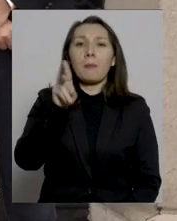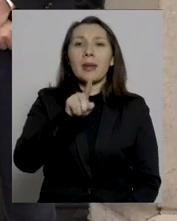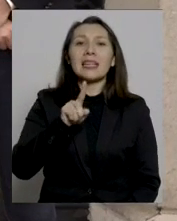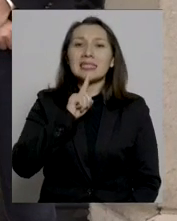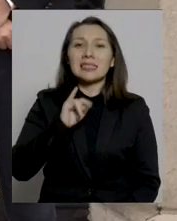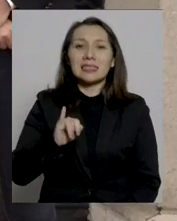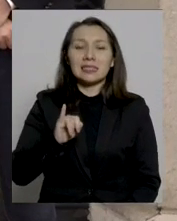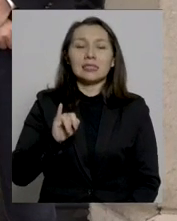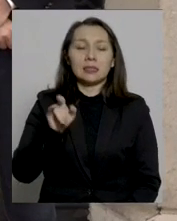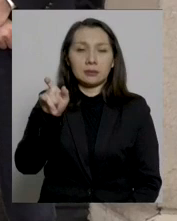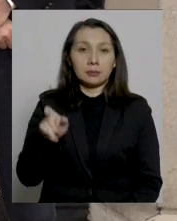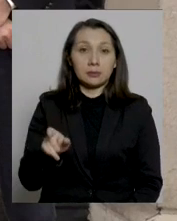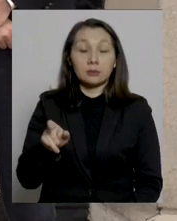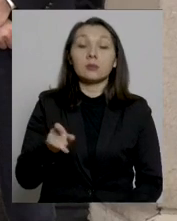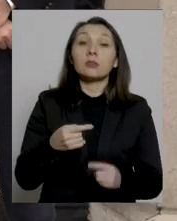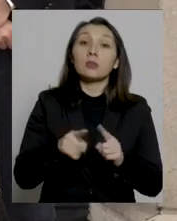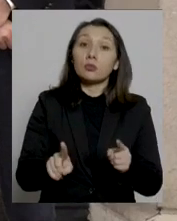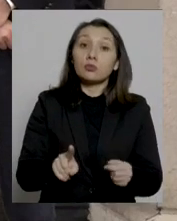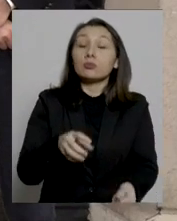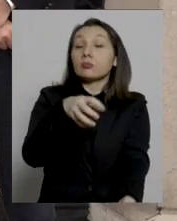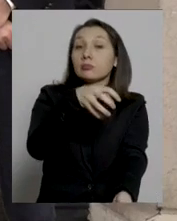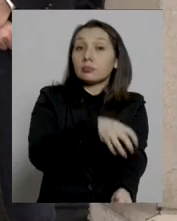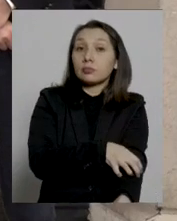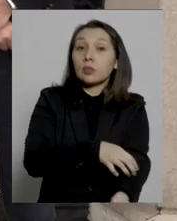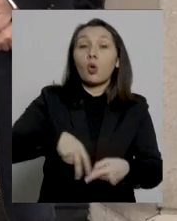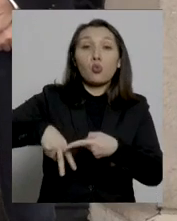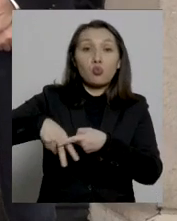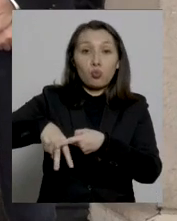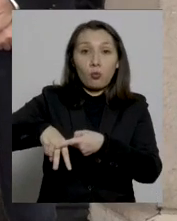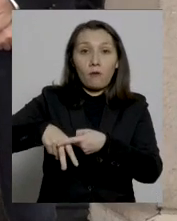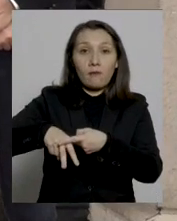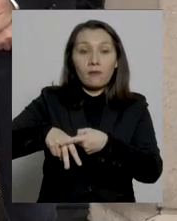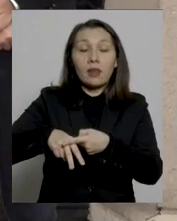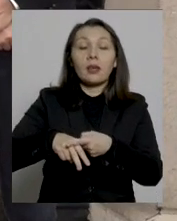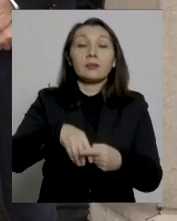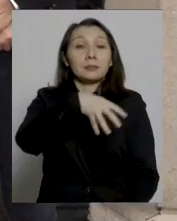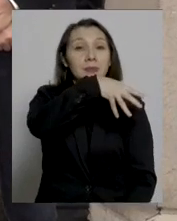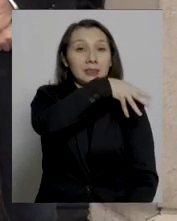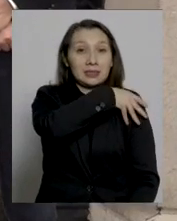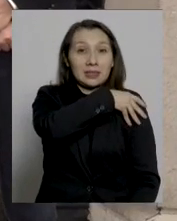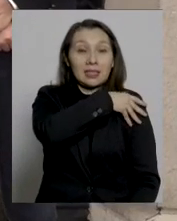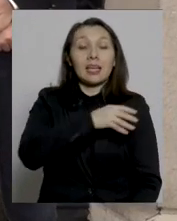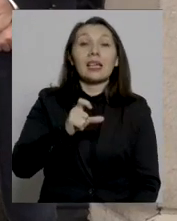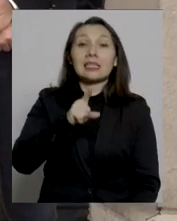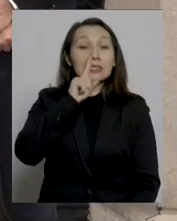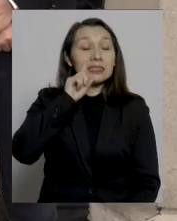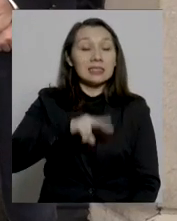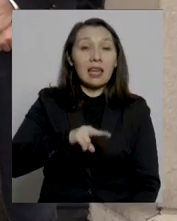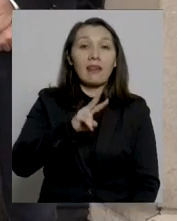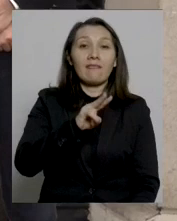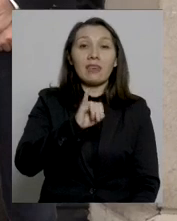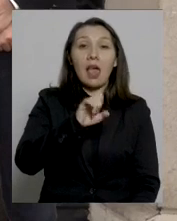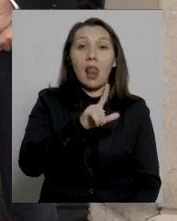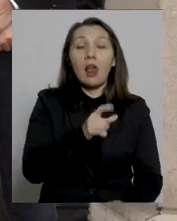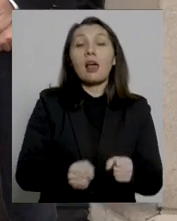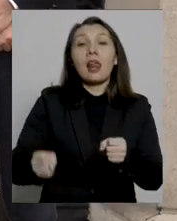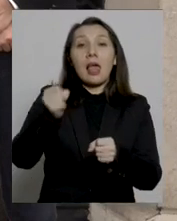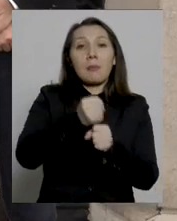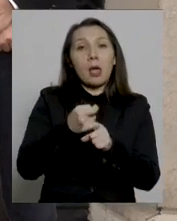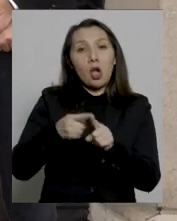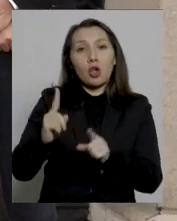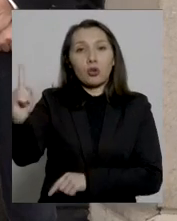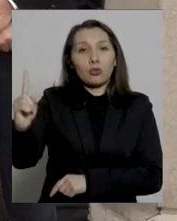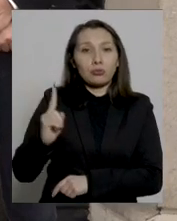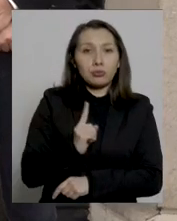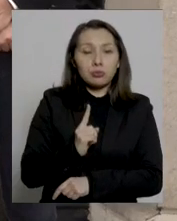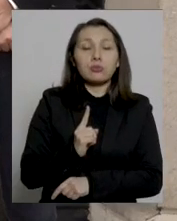Rojas. Y en el caso de la región de Ñuble, el general Cristian Vial es reemplazado por